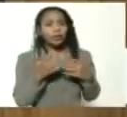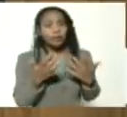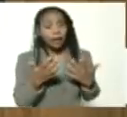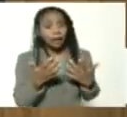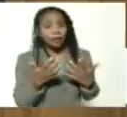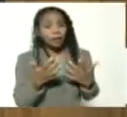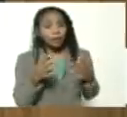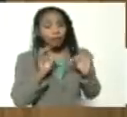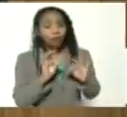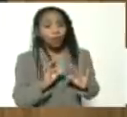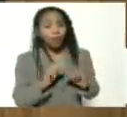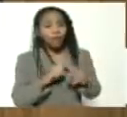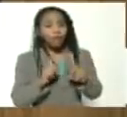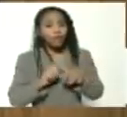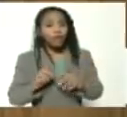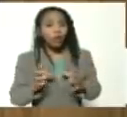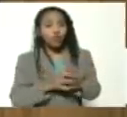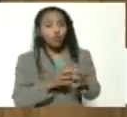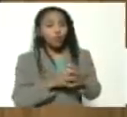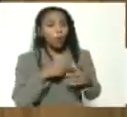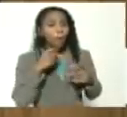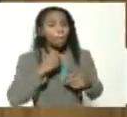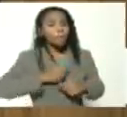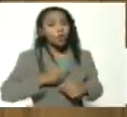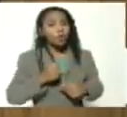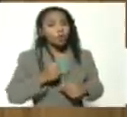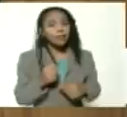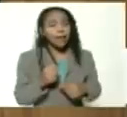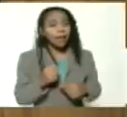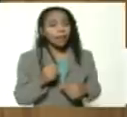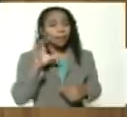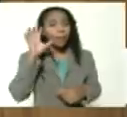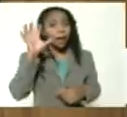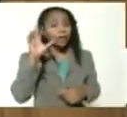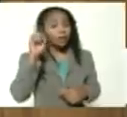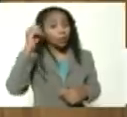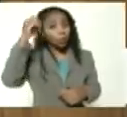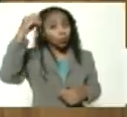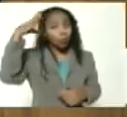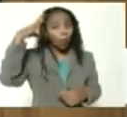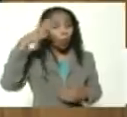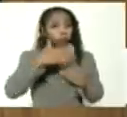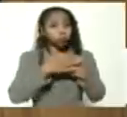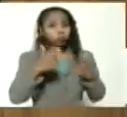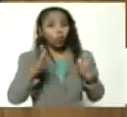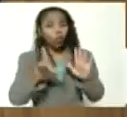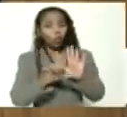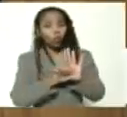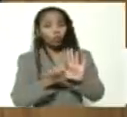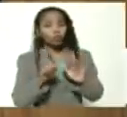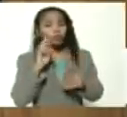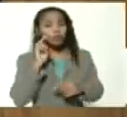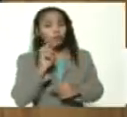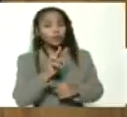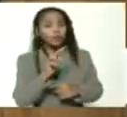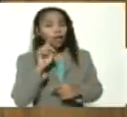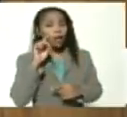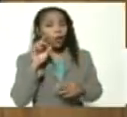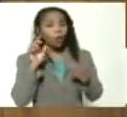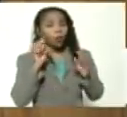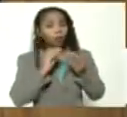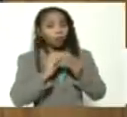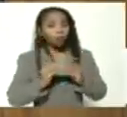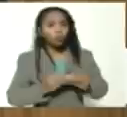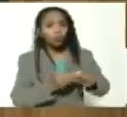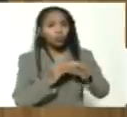los miembros de los diferentes cuerpos de policía del país a la luz de las disposiciones legales y los estándares de actuación elaborados